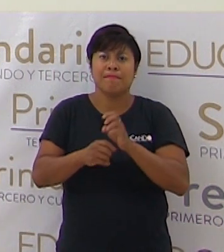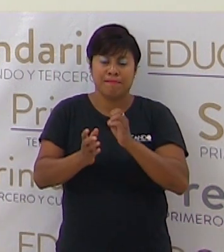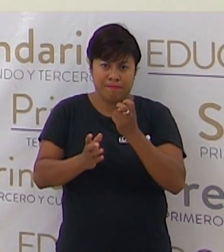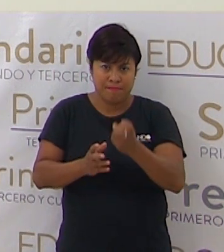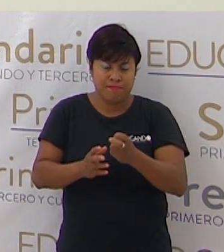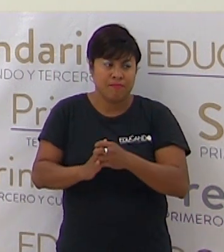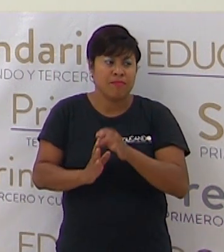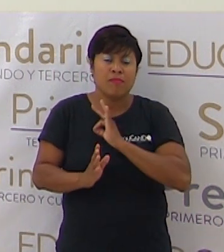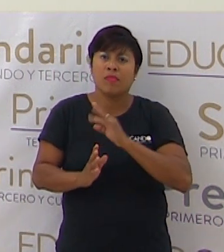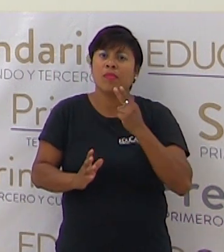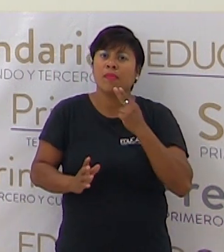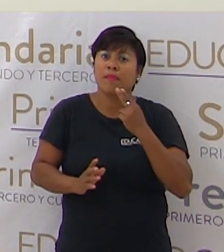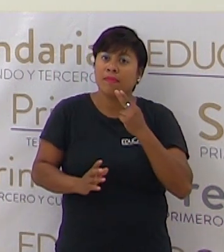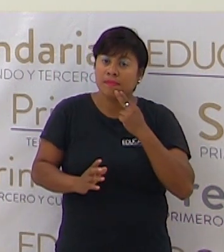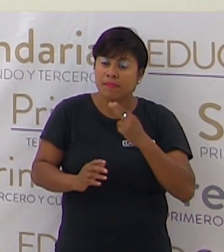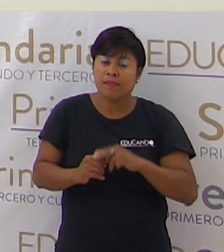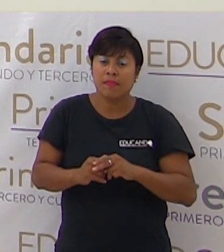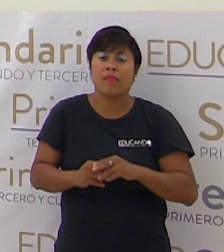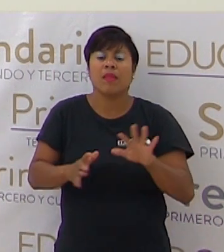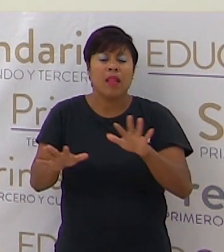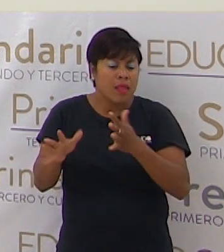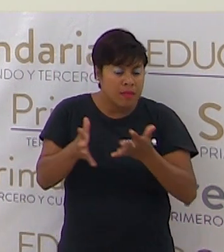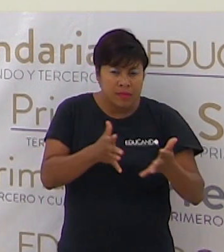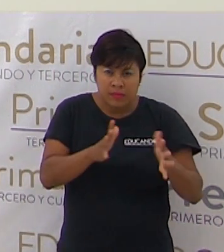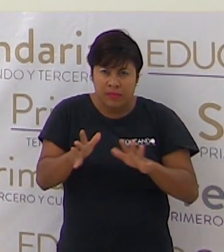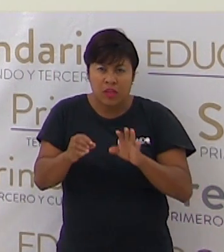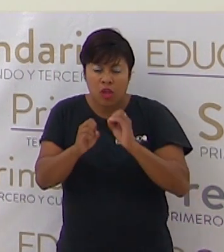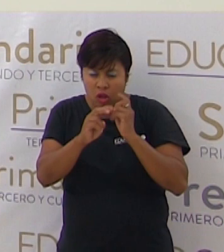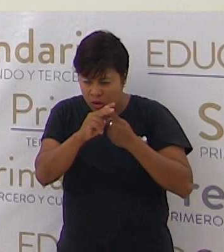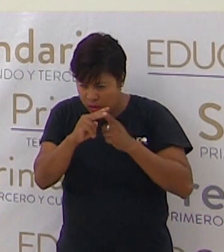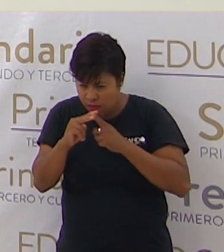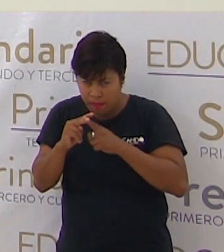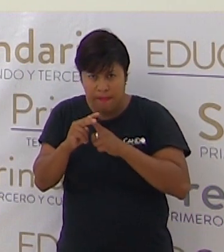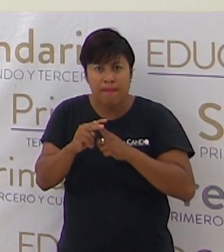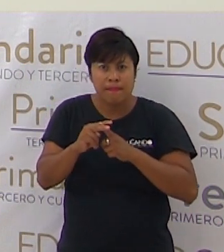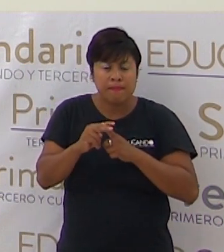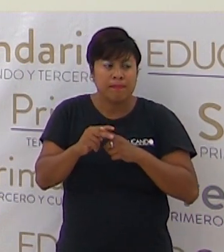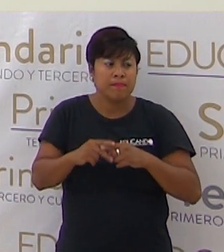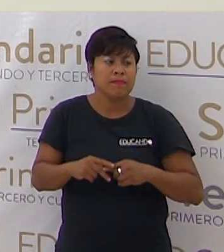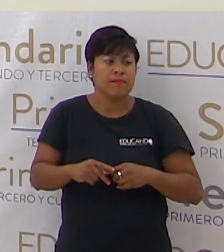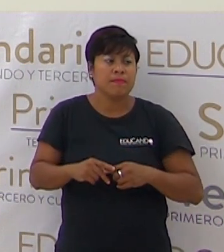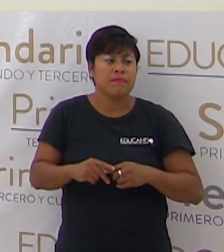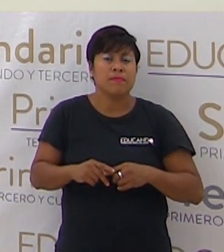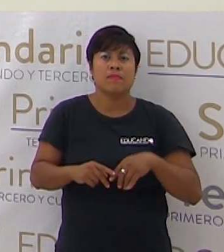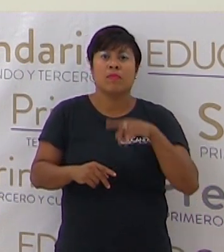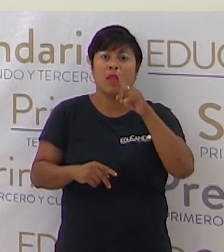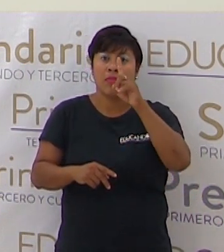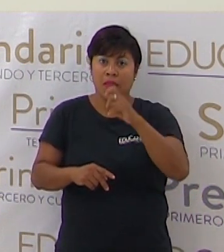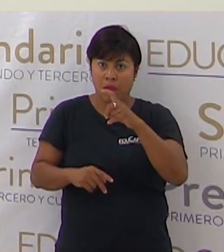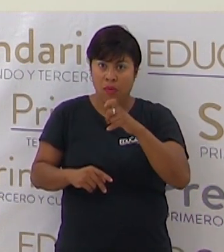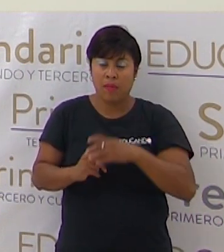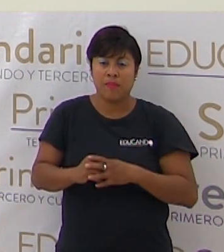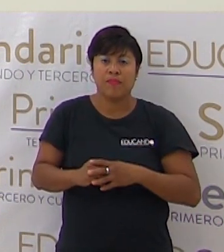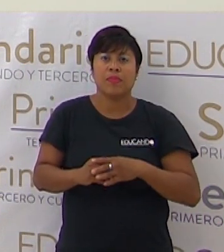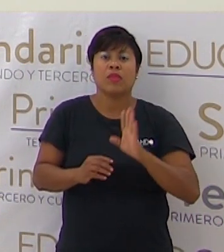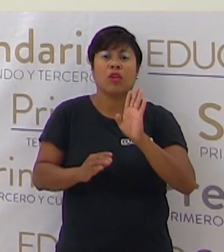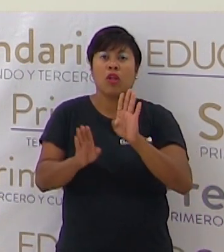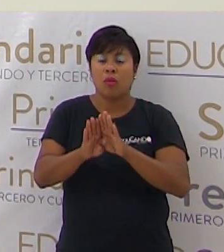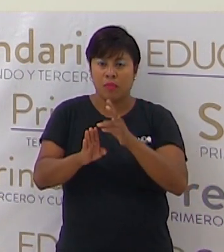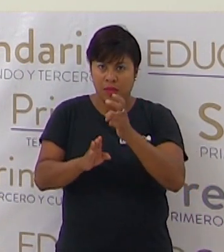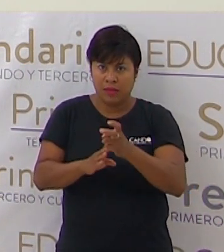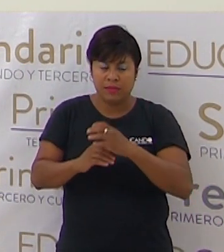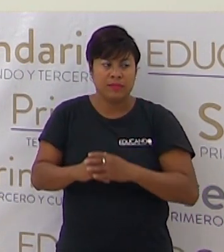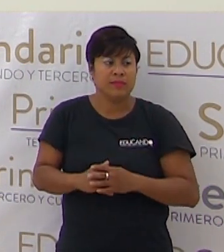Ahí también estás utilizando la estimación o el cálculo de un líquido, de una